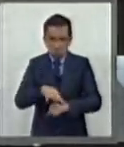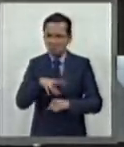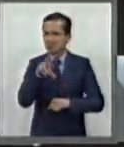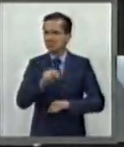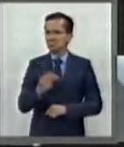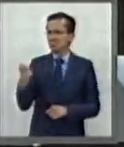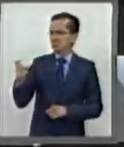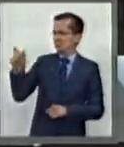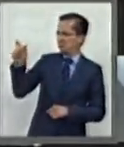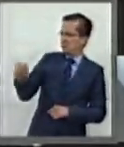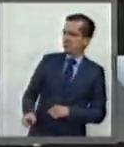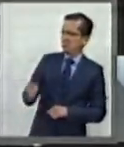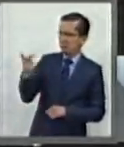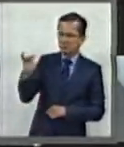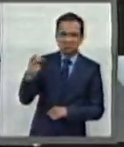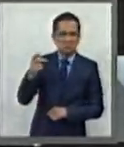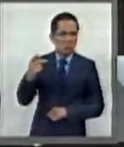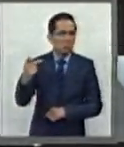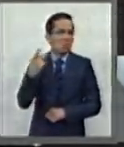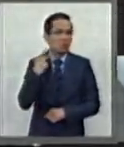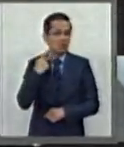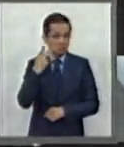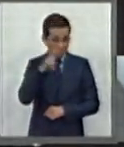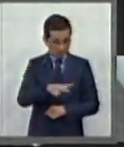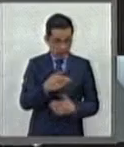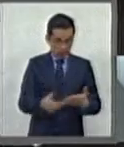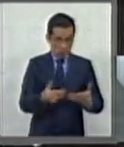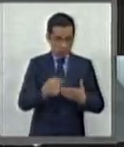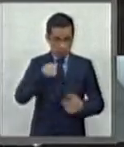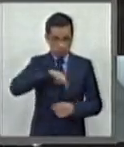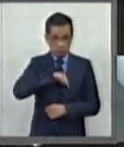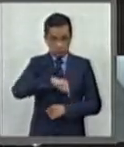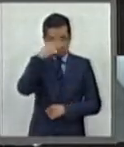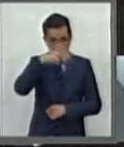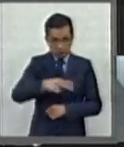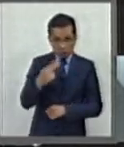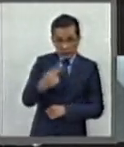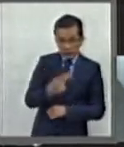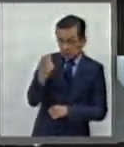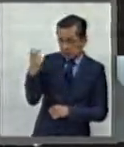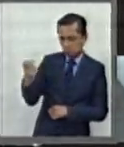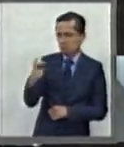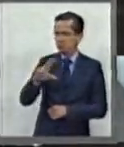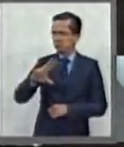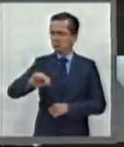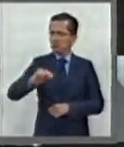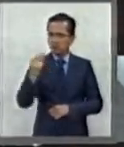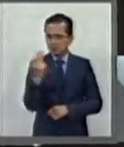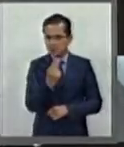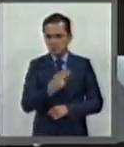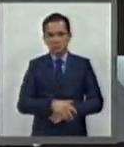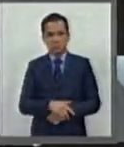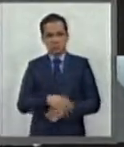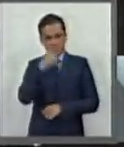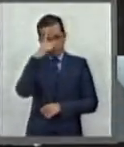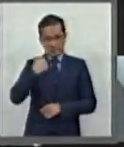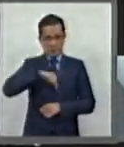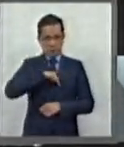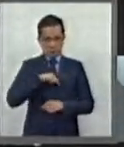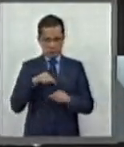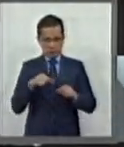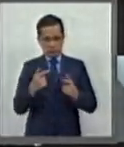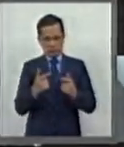político que definitivamente México, hoy más que nunca, no necesita. Para Encuentro Social,